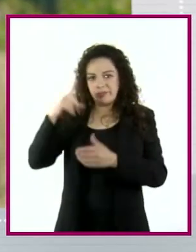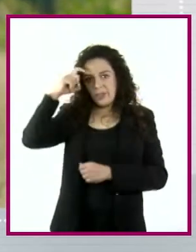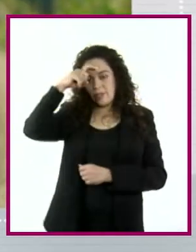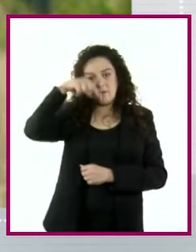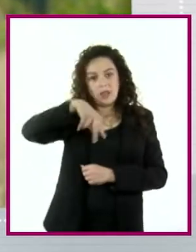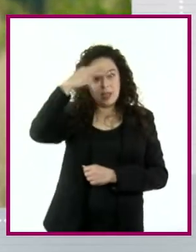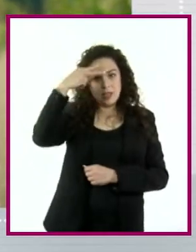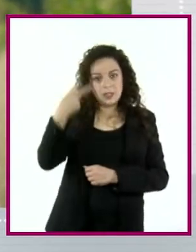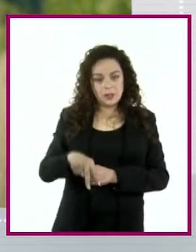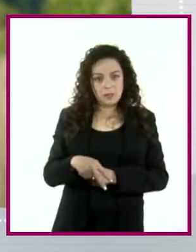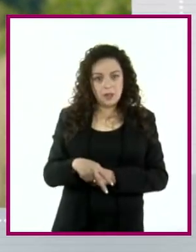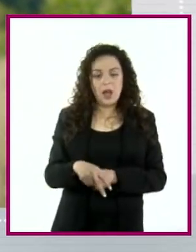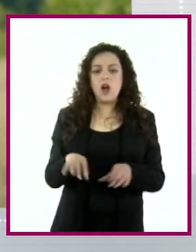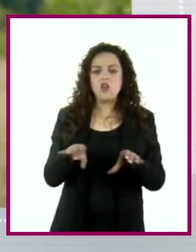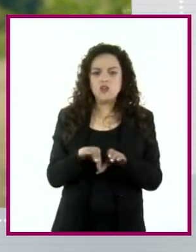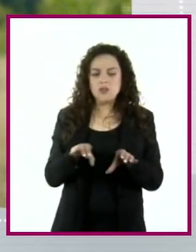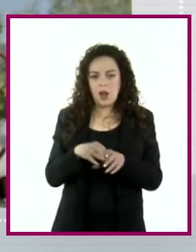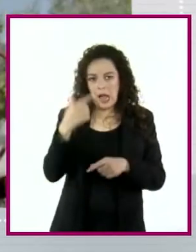país, comenzando por